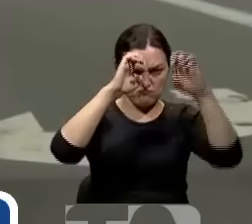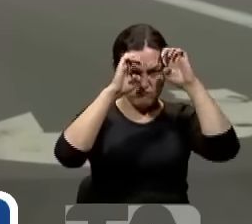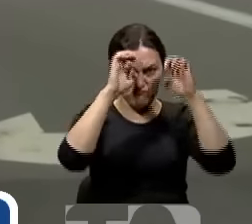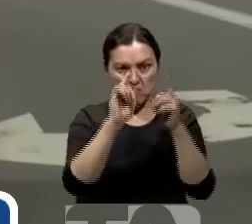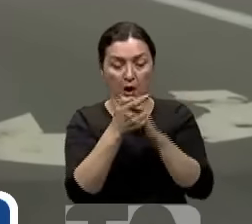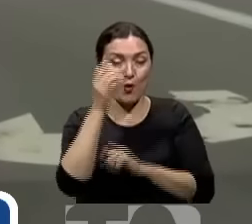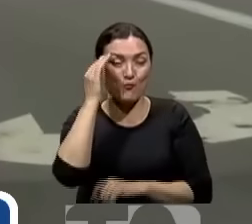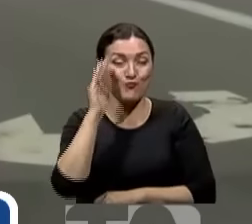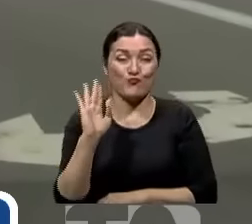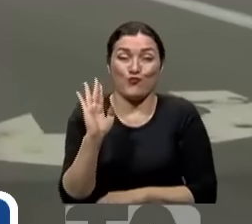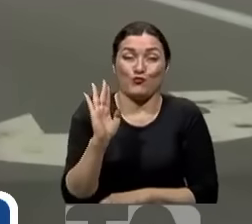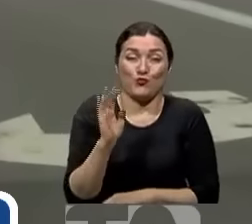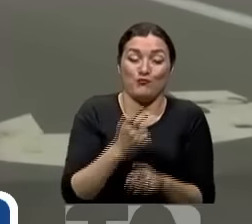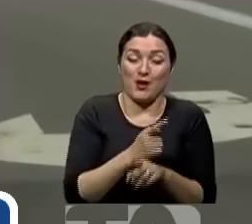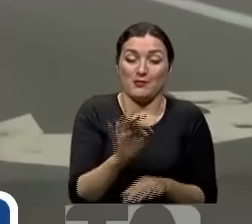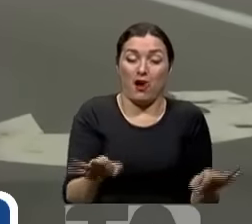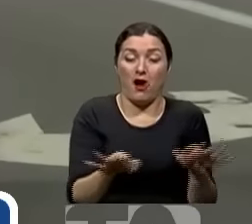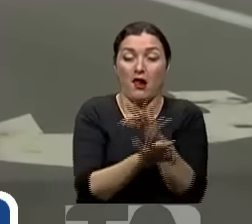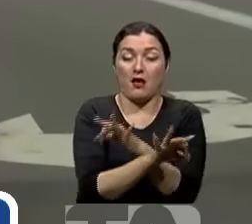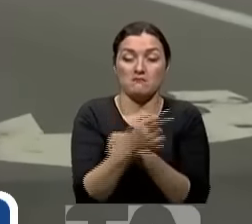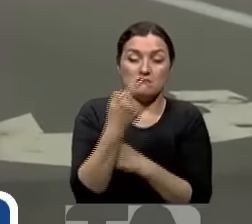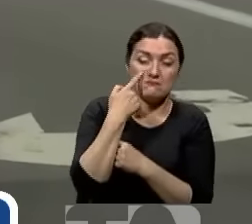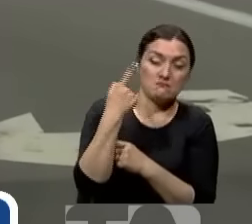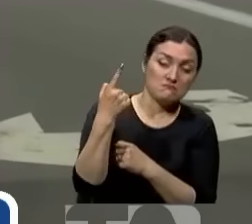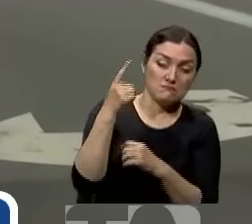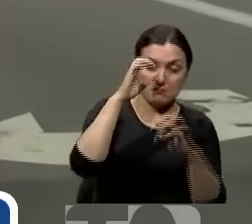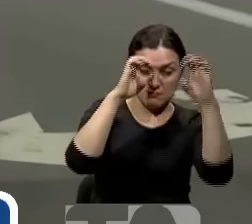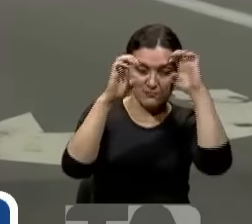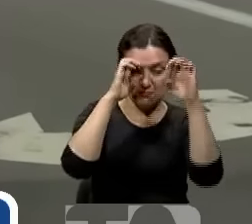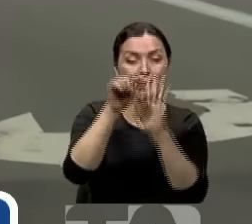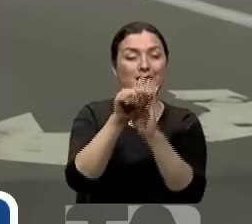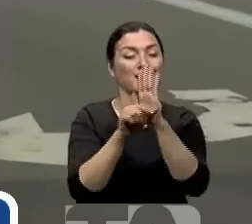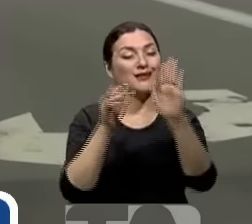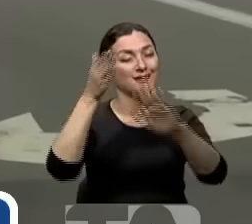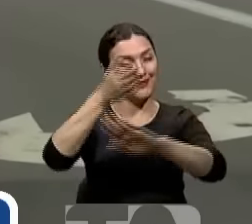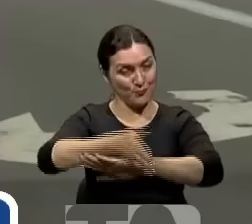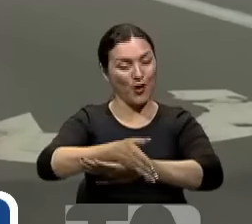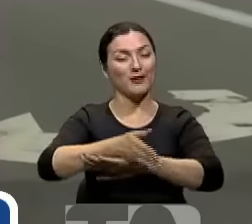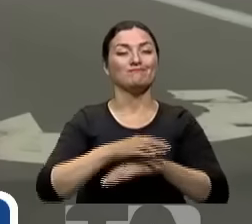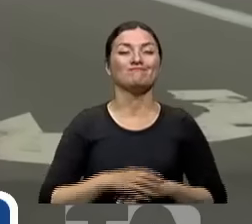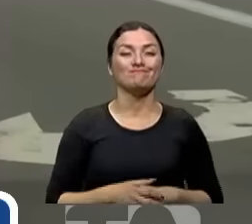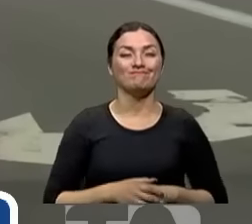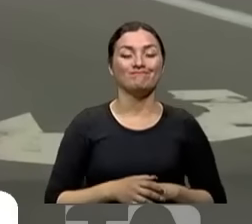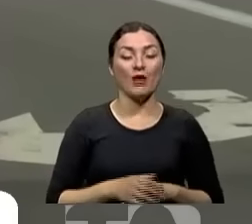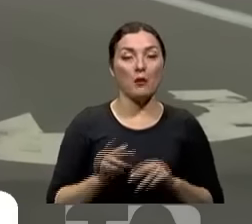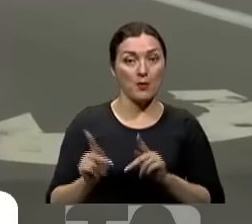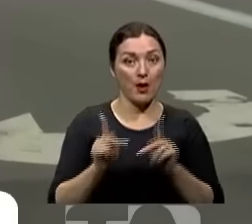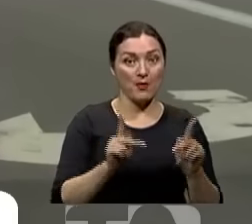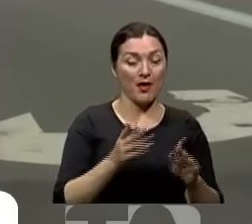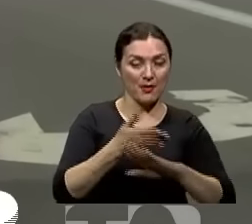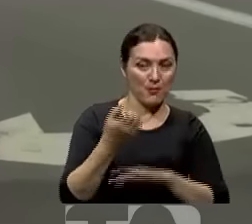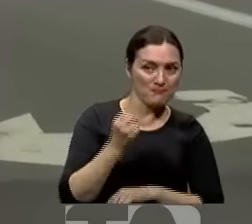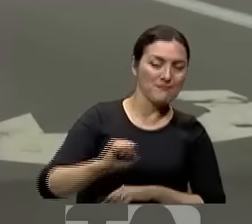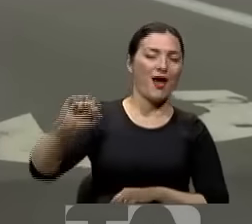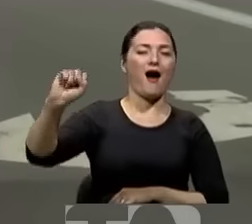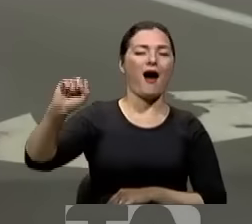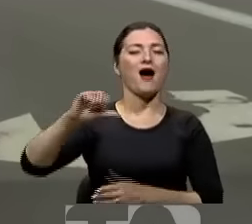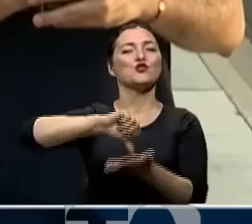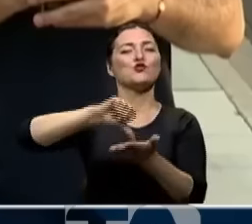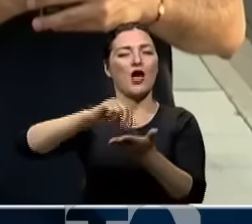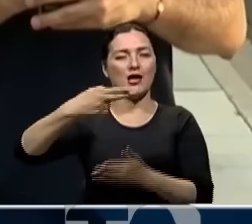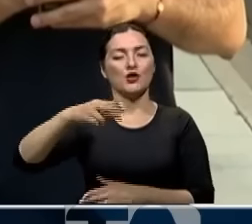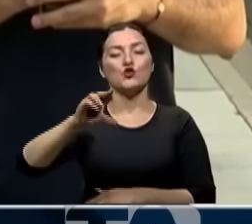nombres pensando en el cuadro albiceleste. Pero los detalles los iremos conociendo pronto. Nosotros también ya nos alistamos para ir hacia Houston